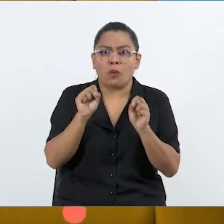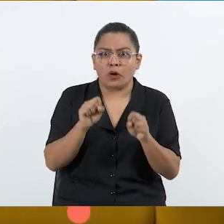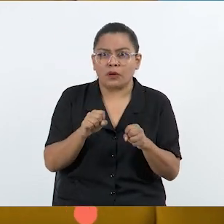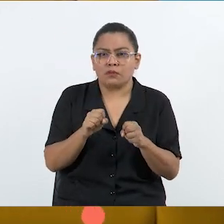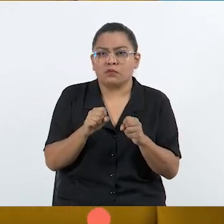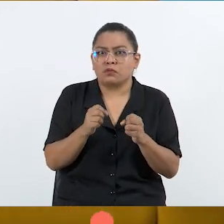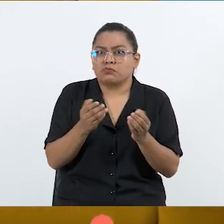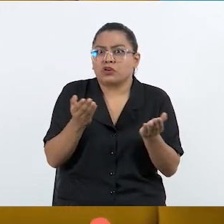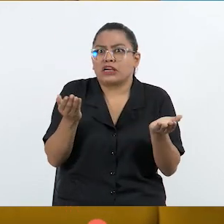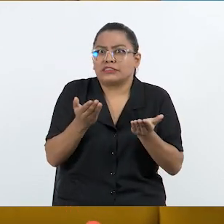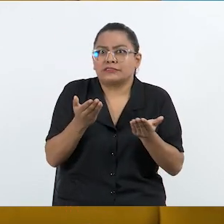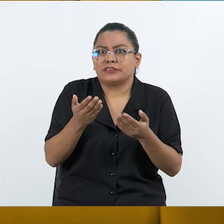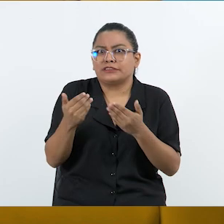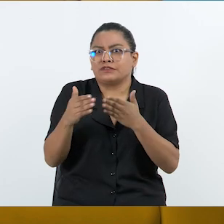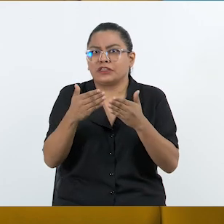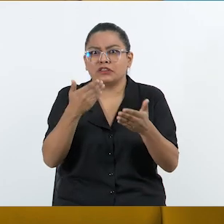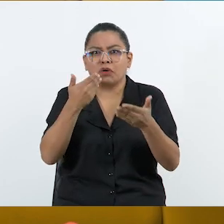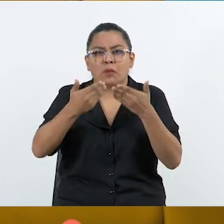hacer cosas con eso.